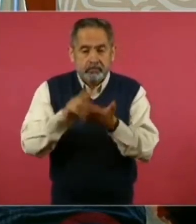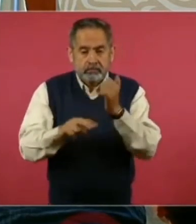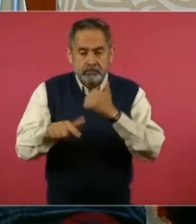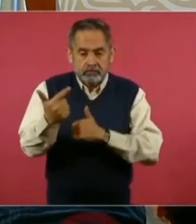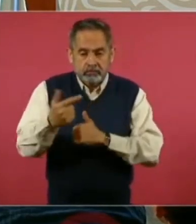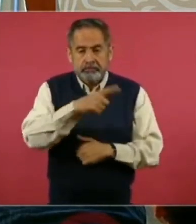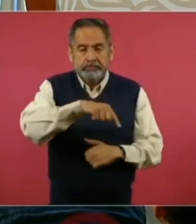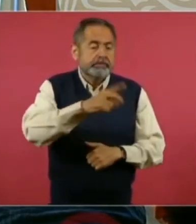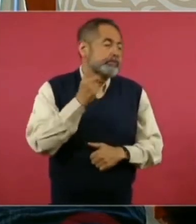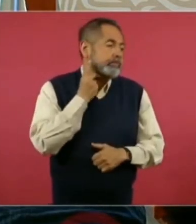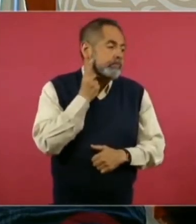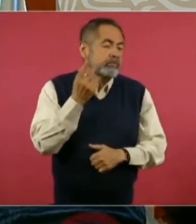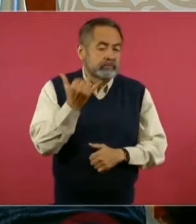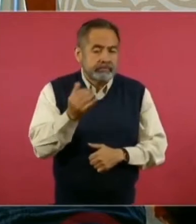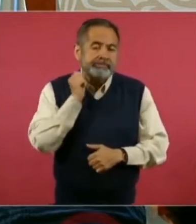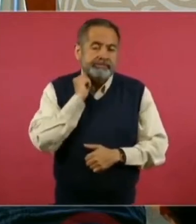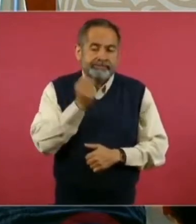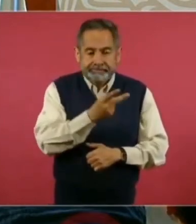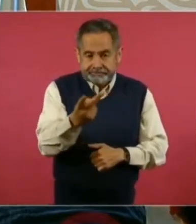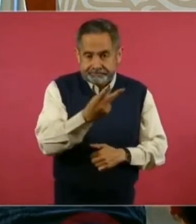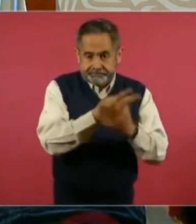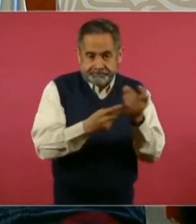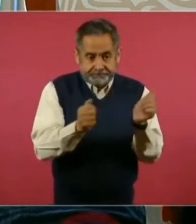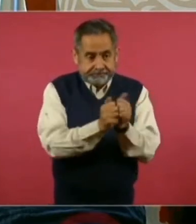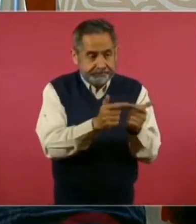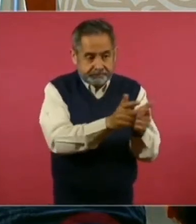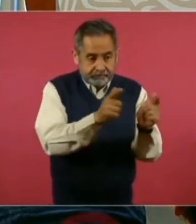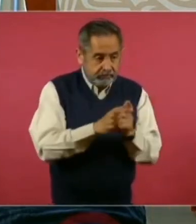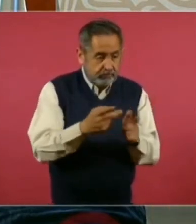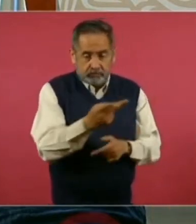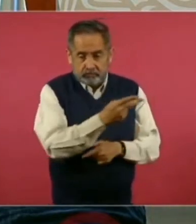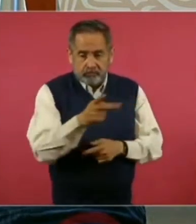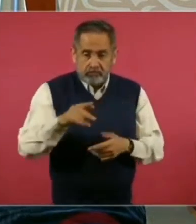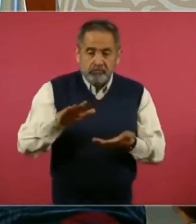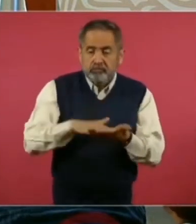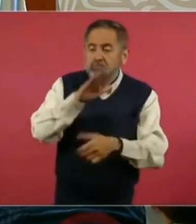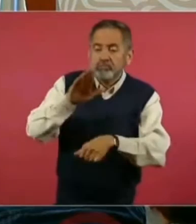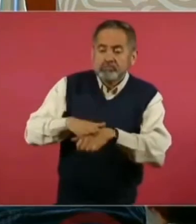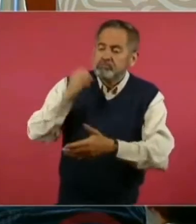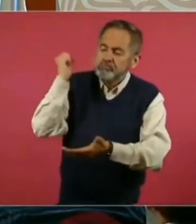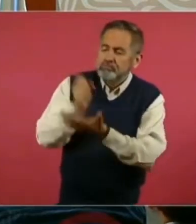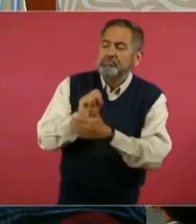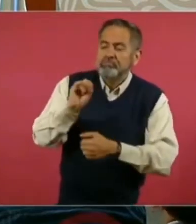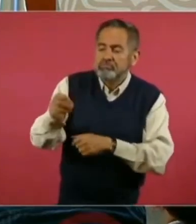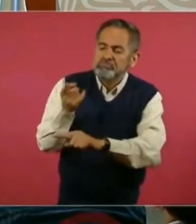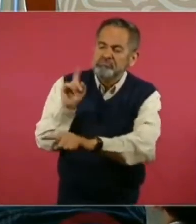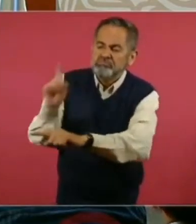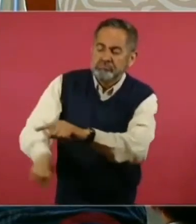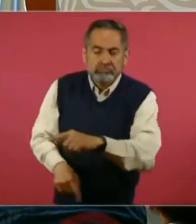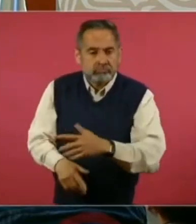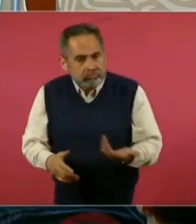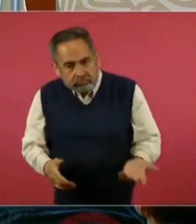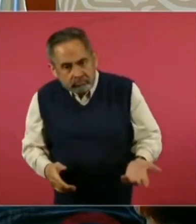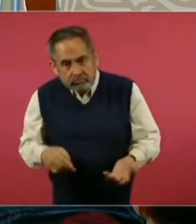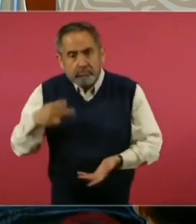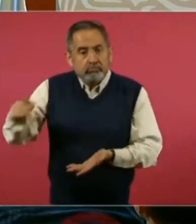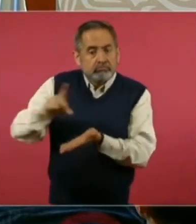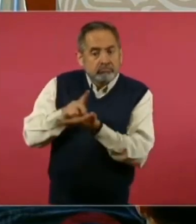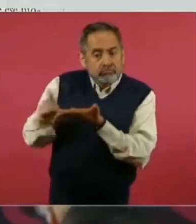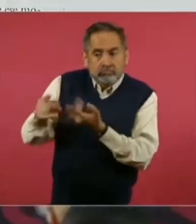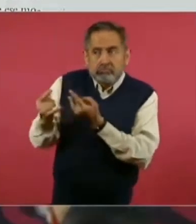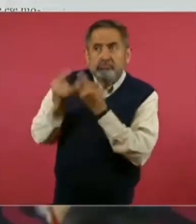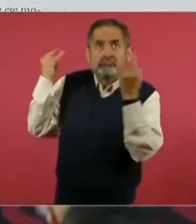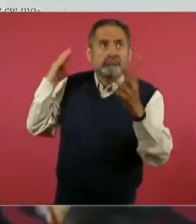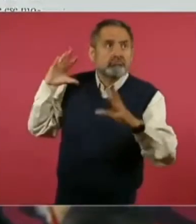diputados y senadores de los 2 partidos aprobaron la reforma laboral que eliminó derechos históricos a